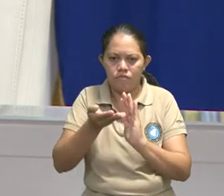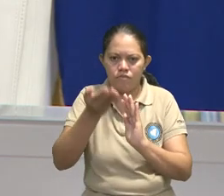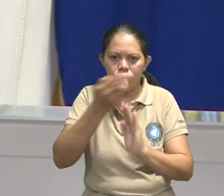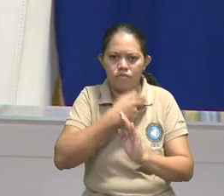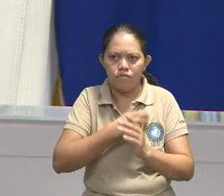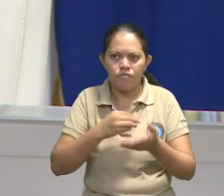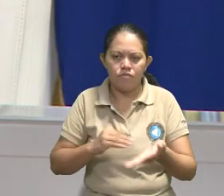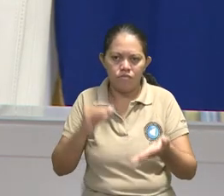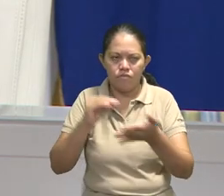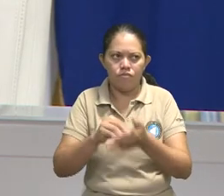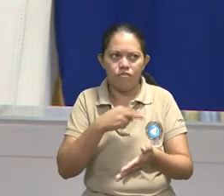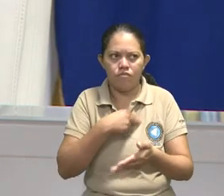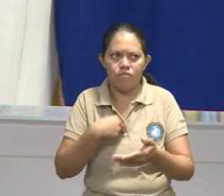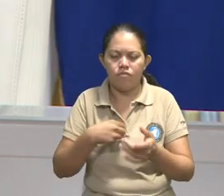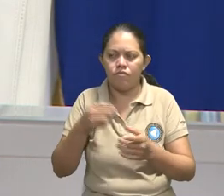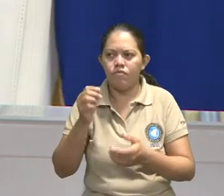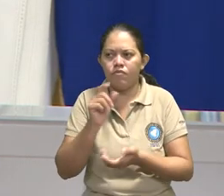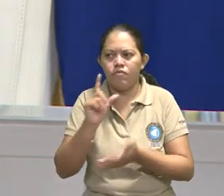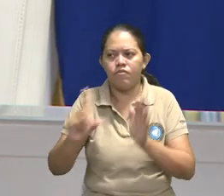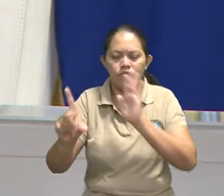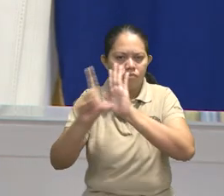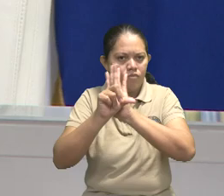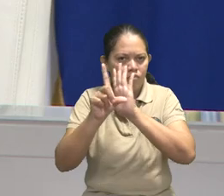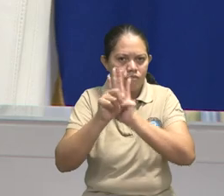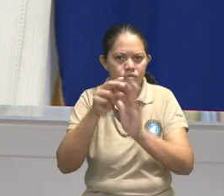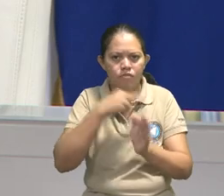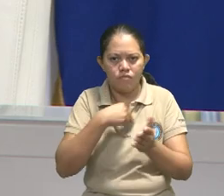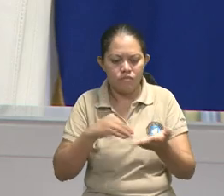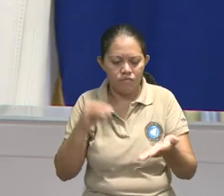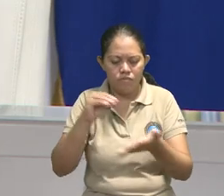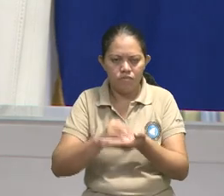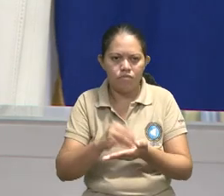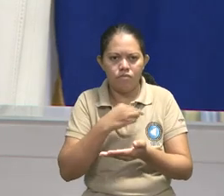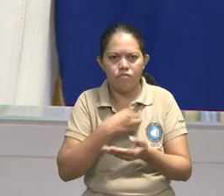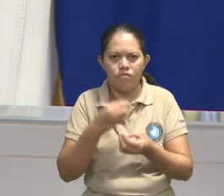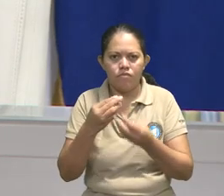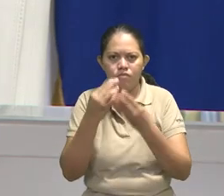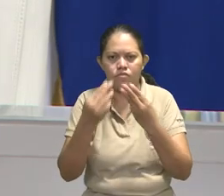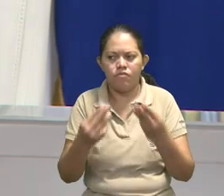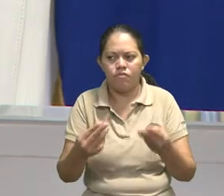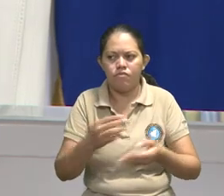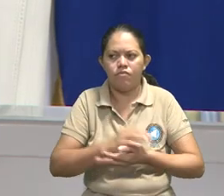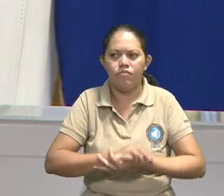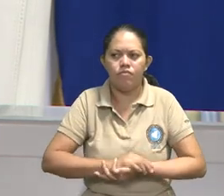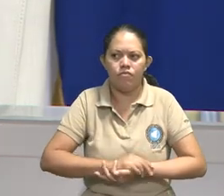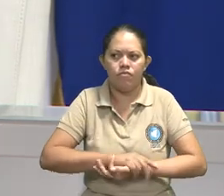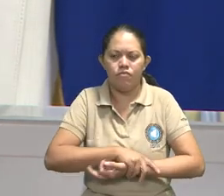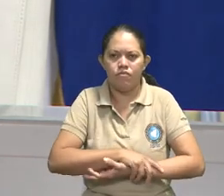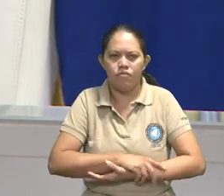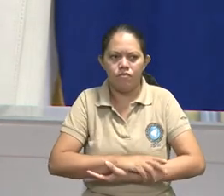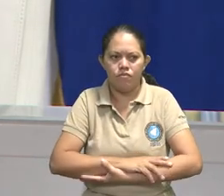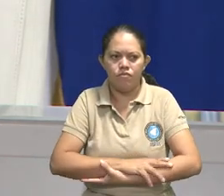base a disposición legal contenida en la ley de la materia.